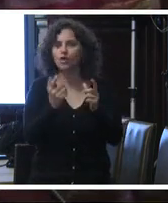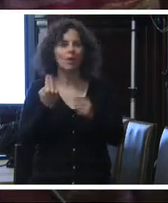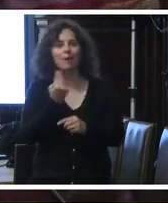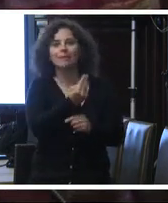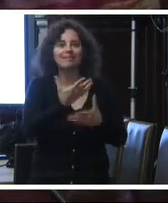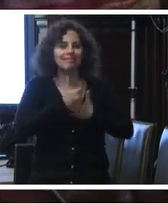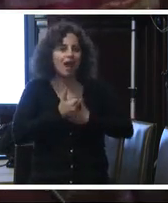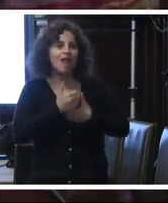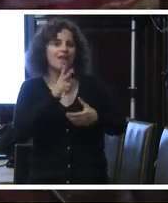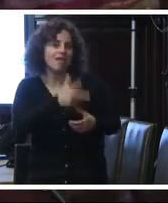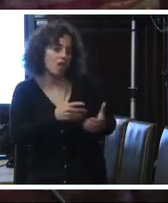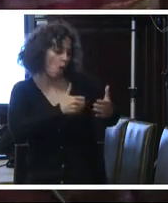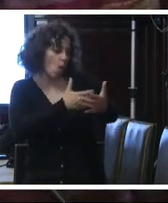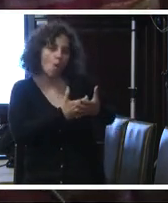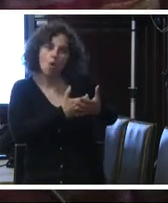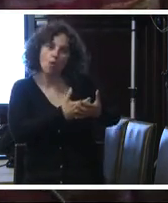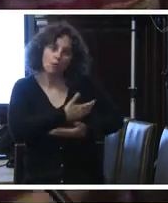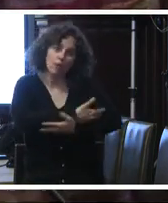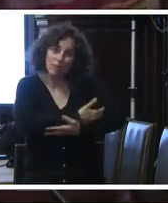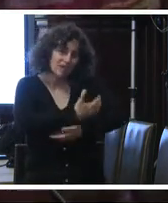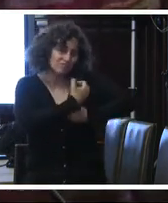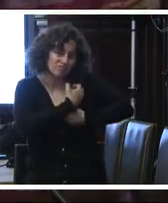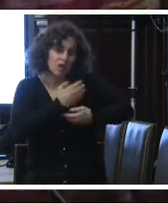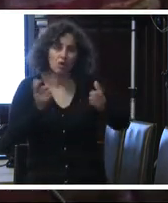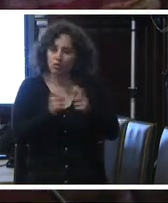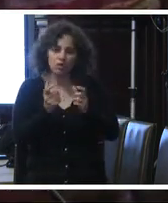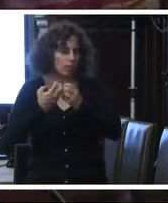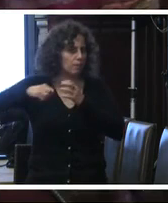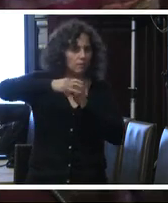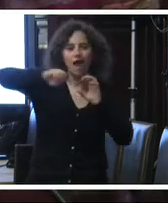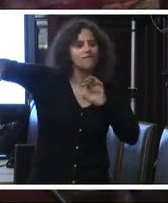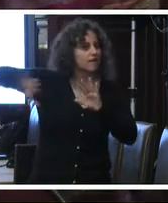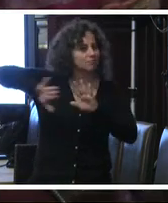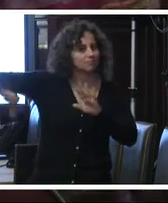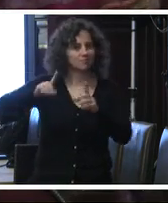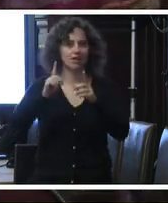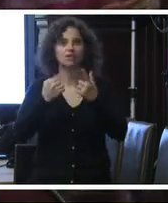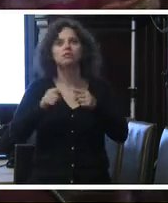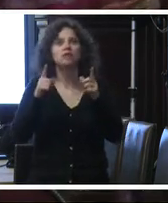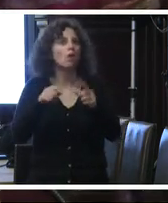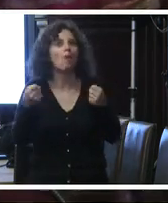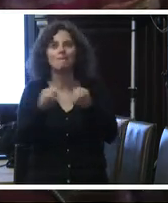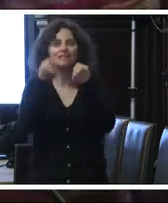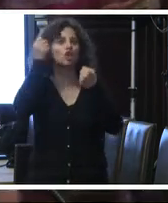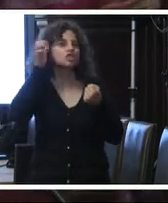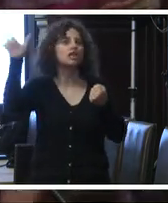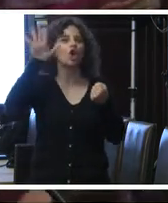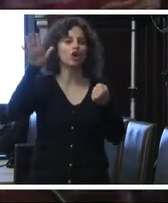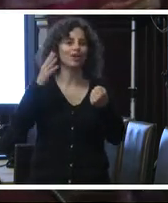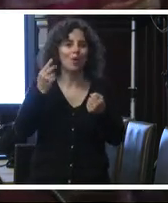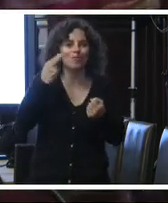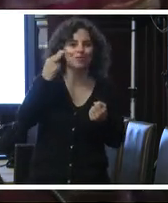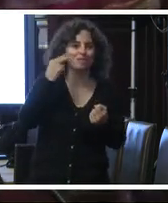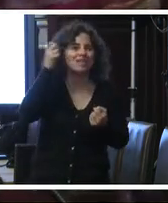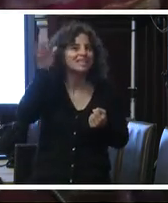sus hijos lactantes en las audiencias, ¿no? Generándoles todo un impacto psicológico en ese momento.